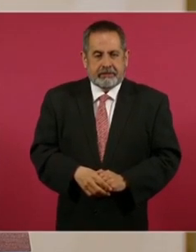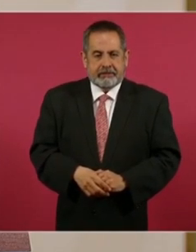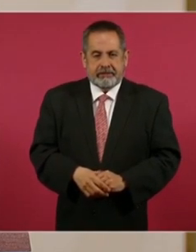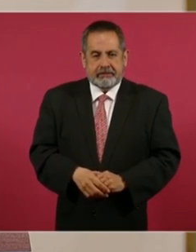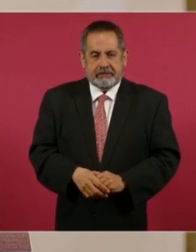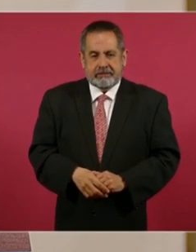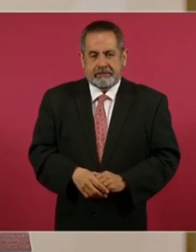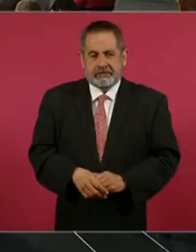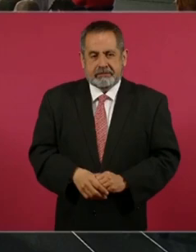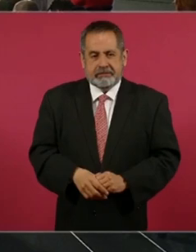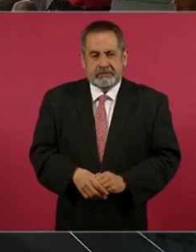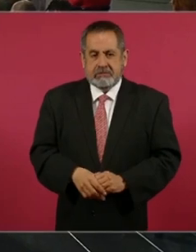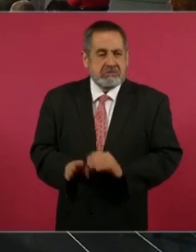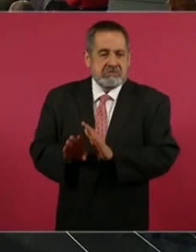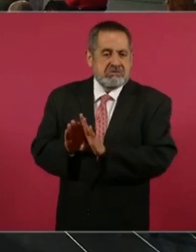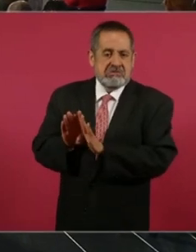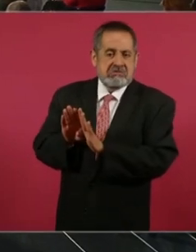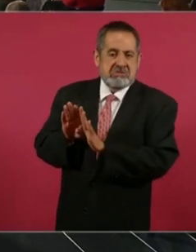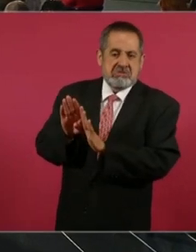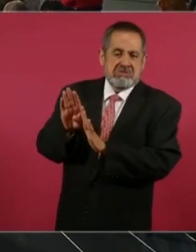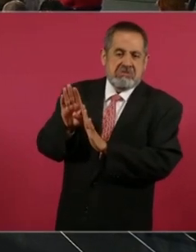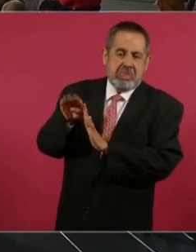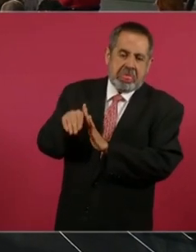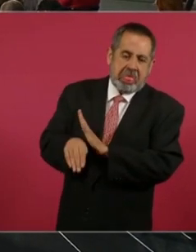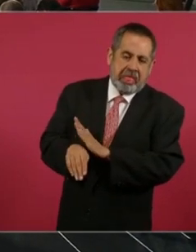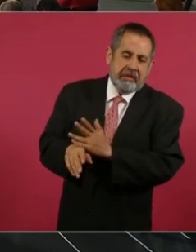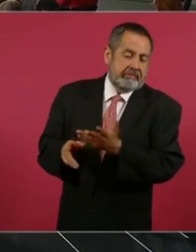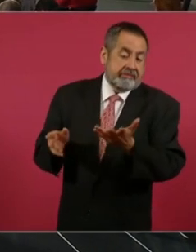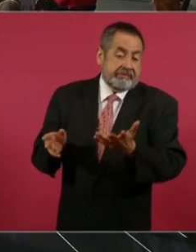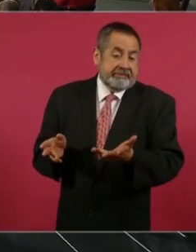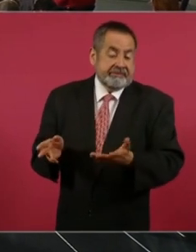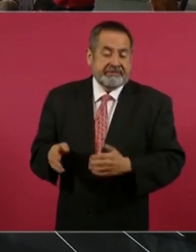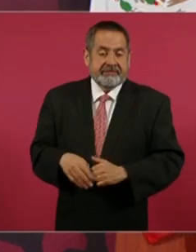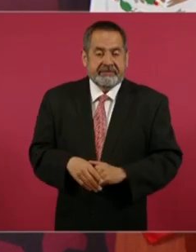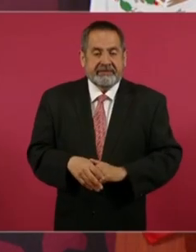ya no siguió creciendo.